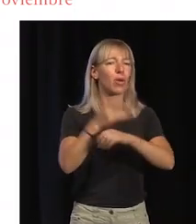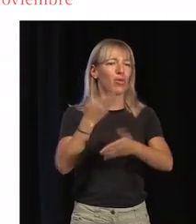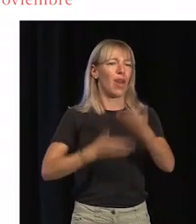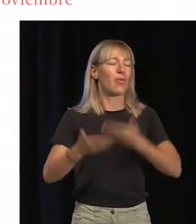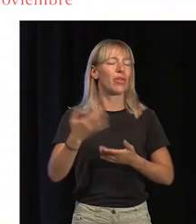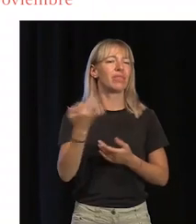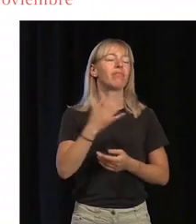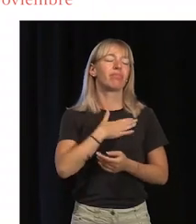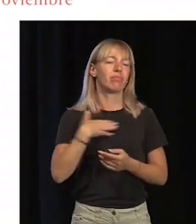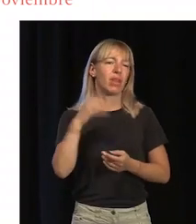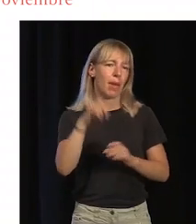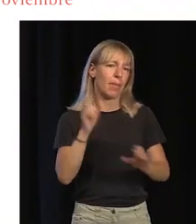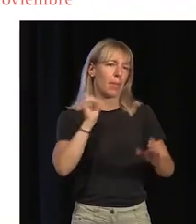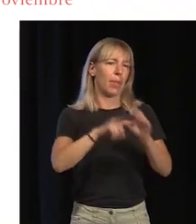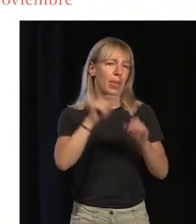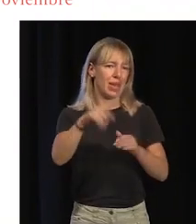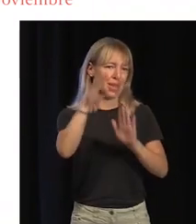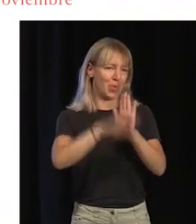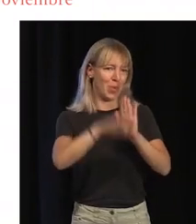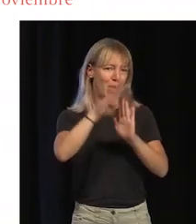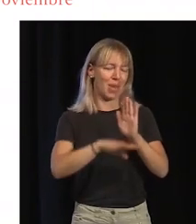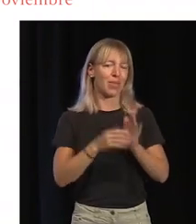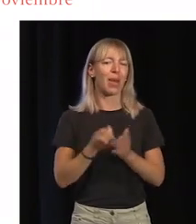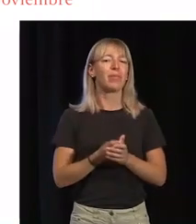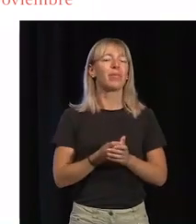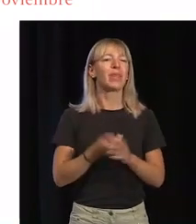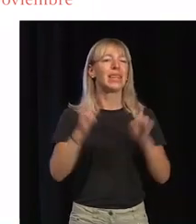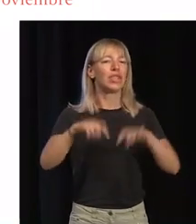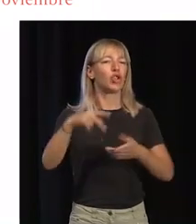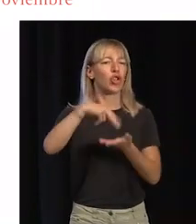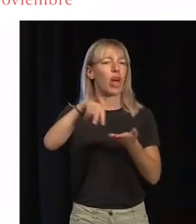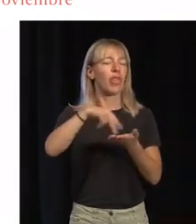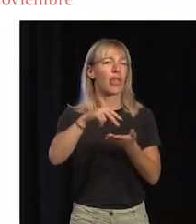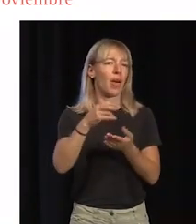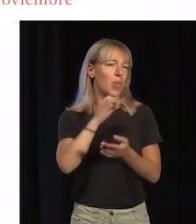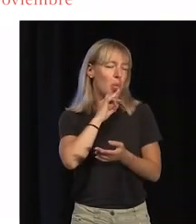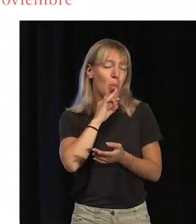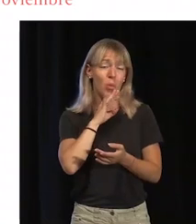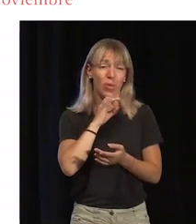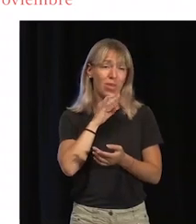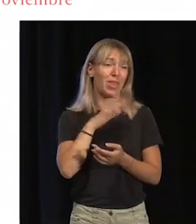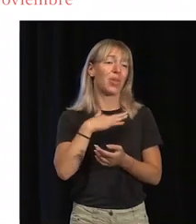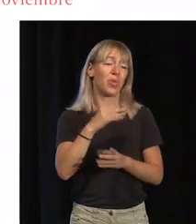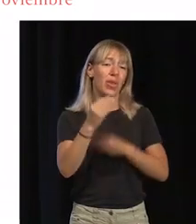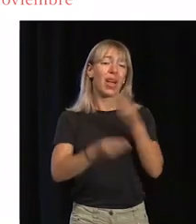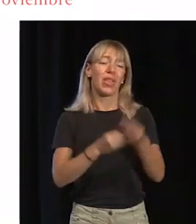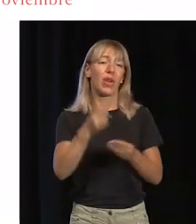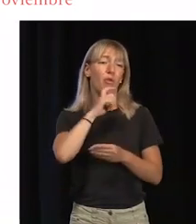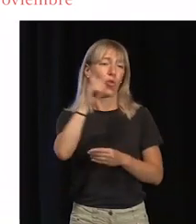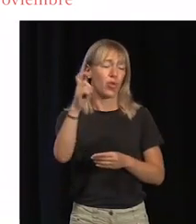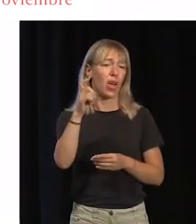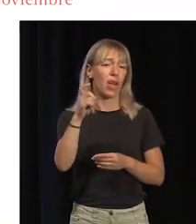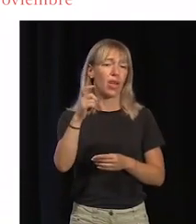colaboradores que han querido también sumarse a este programa. La sesión de la danza, estamos muy contentos de poder realizarla con la